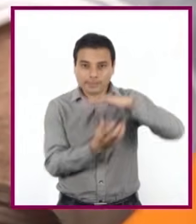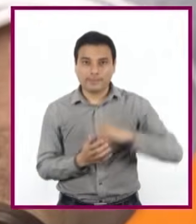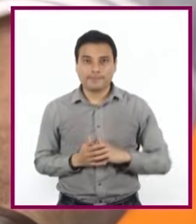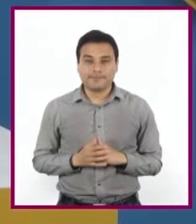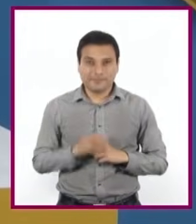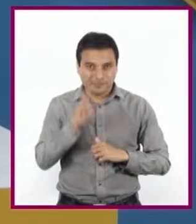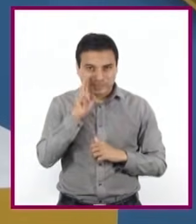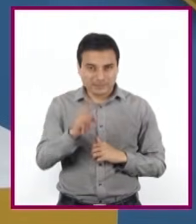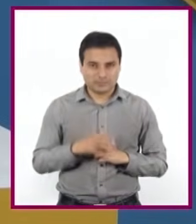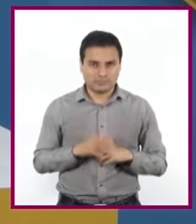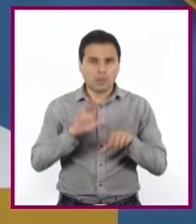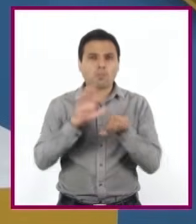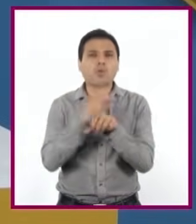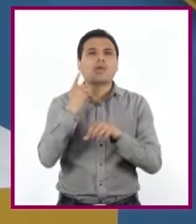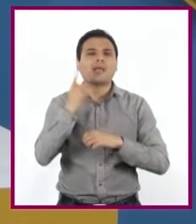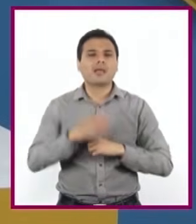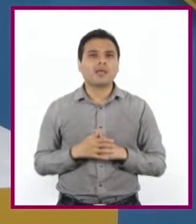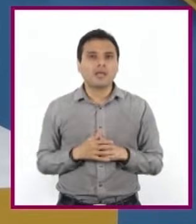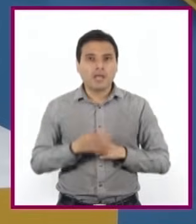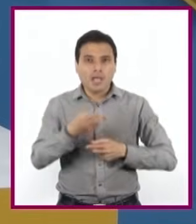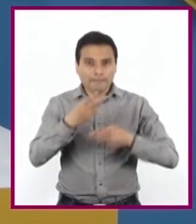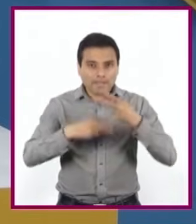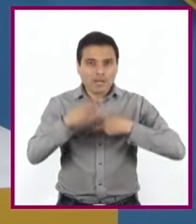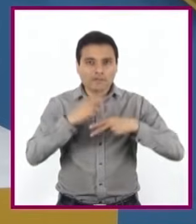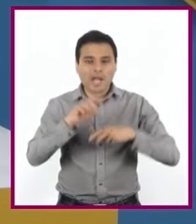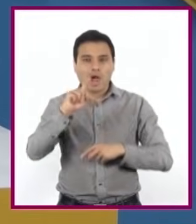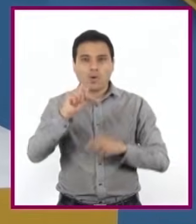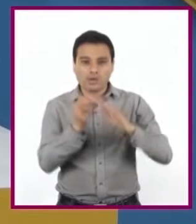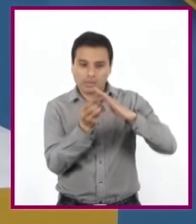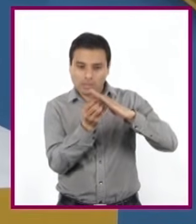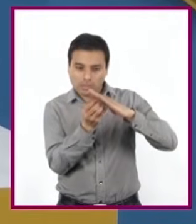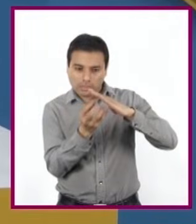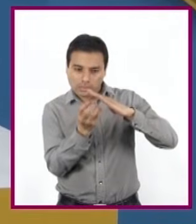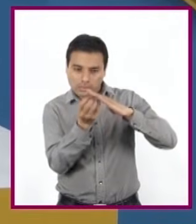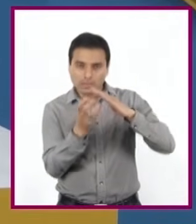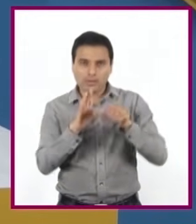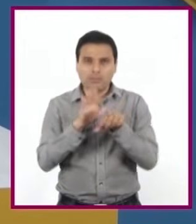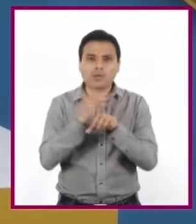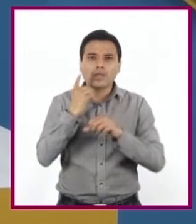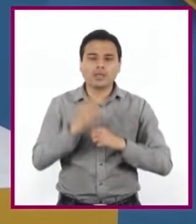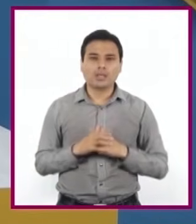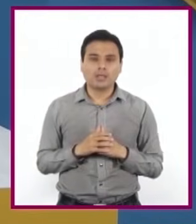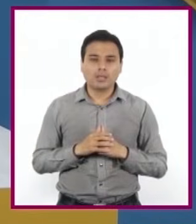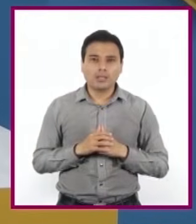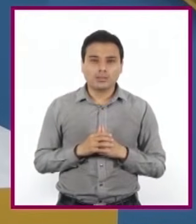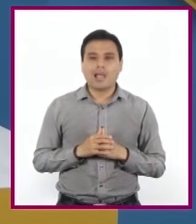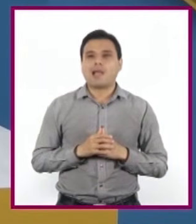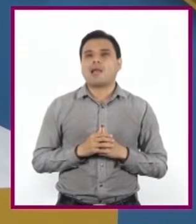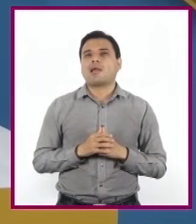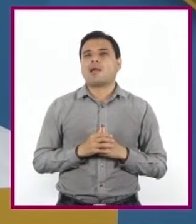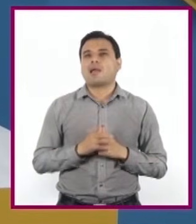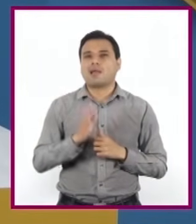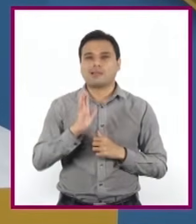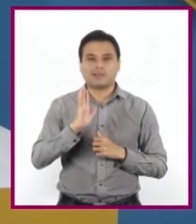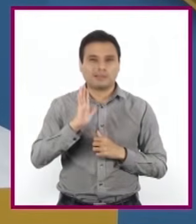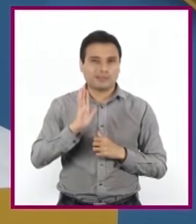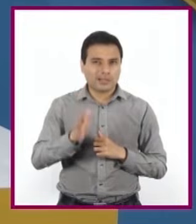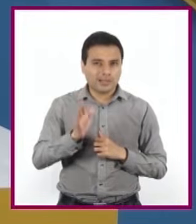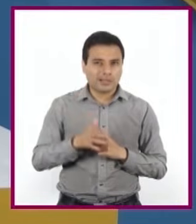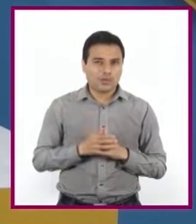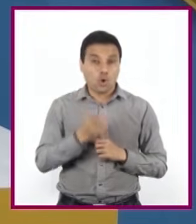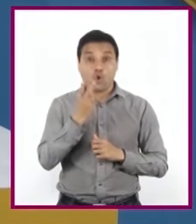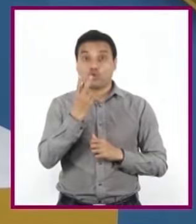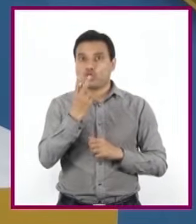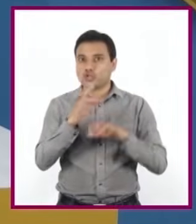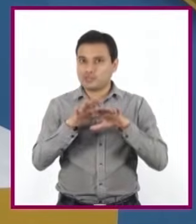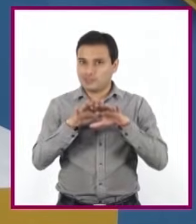Bien. ¿A qué se debe la formación de las gotitas de agua en el vidrio de reloj? En este experimento se producen dos